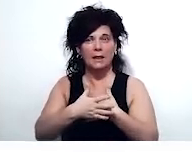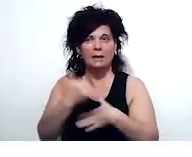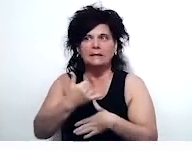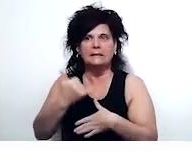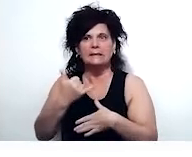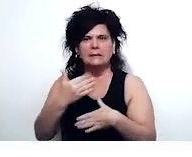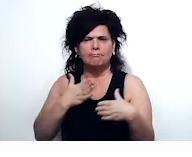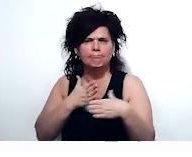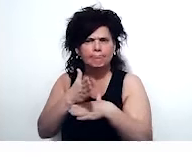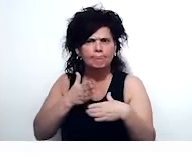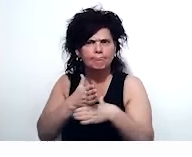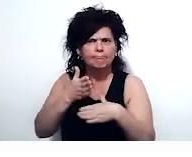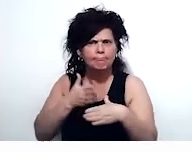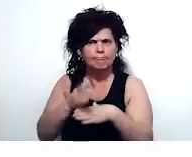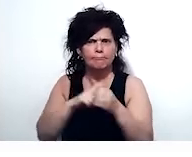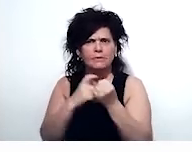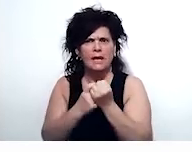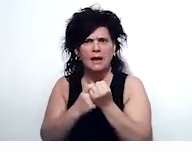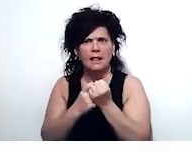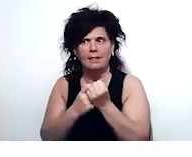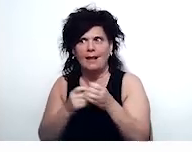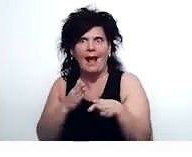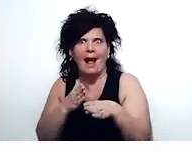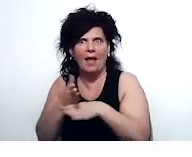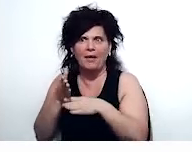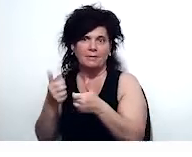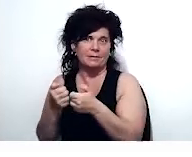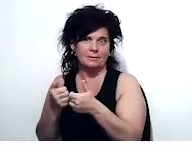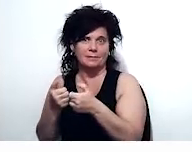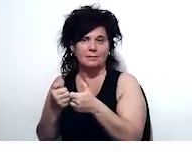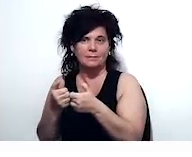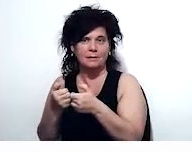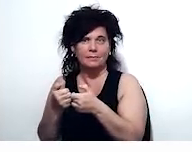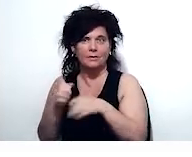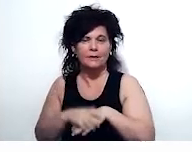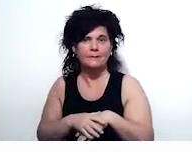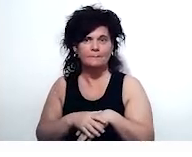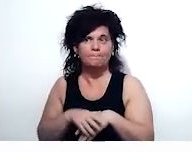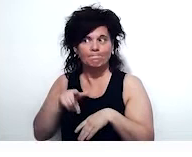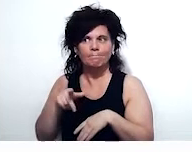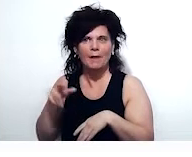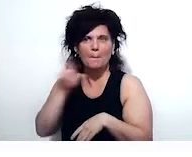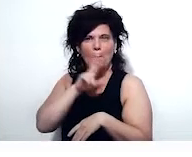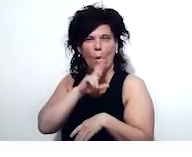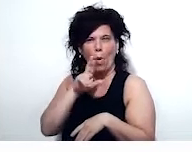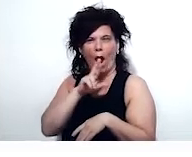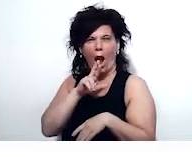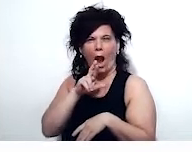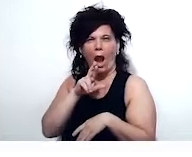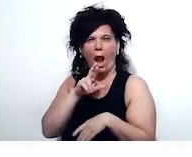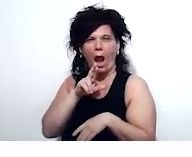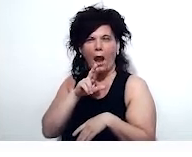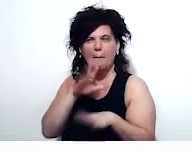gran cantidad de acceso a Internet por el uso de telefonía móvil. Entonces, las mujeres tienen